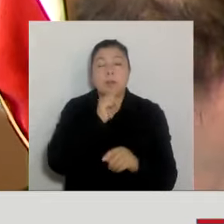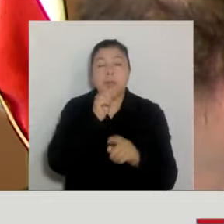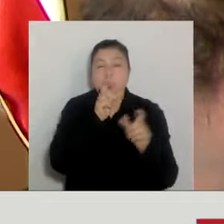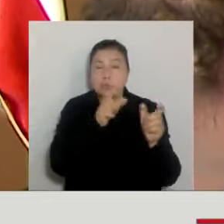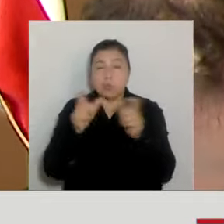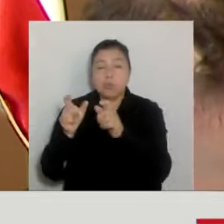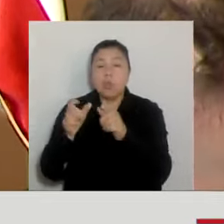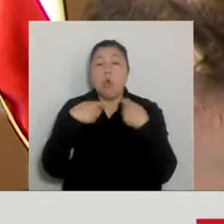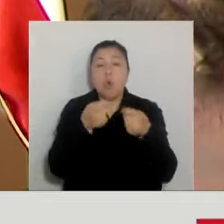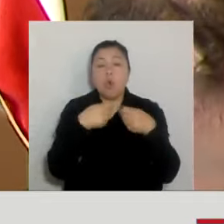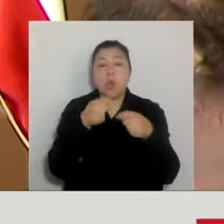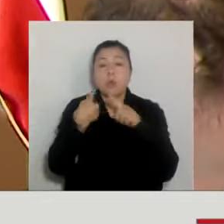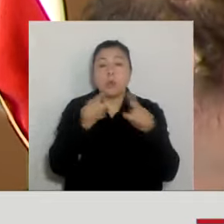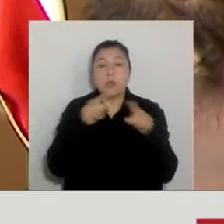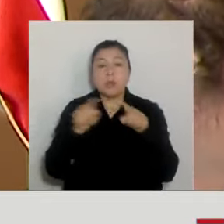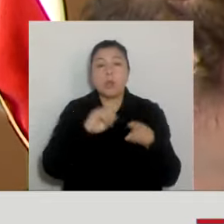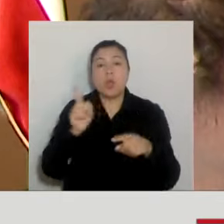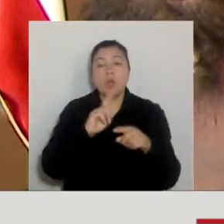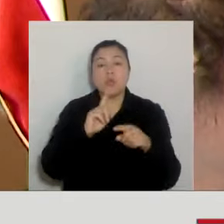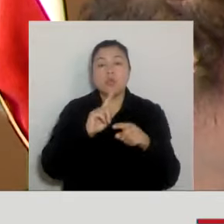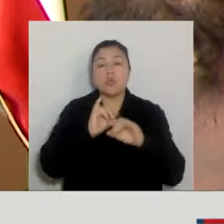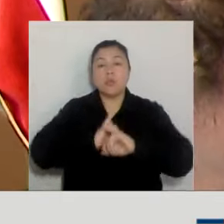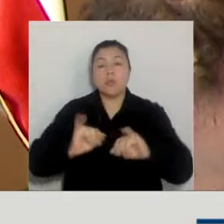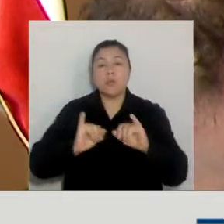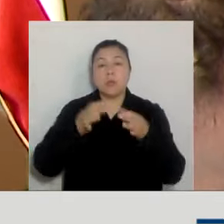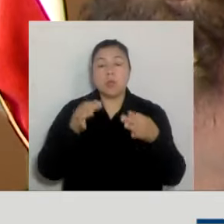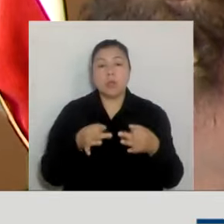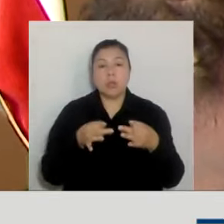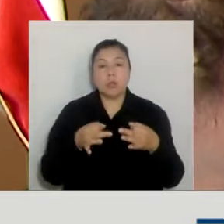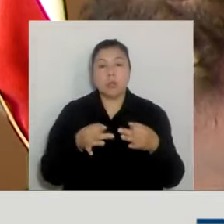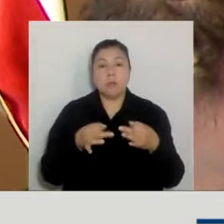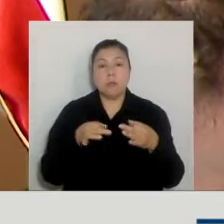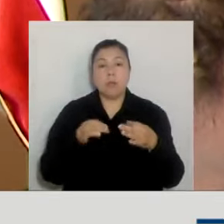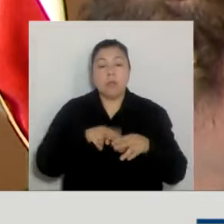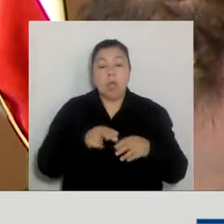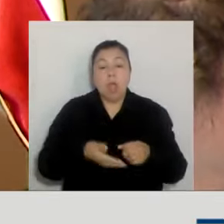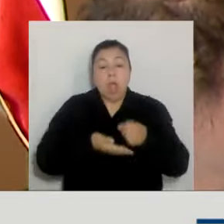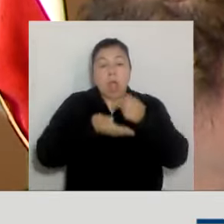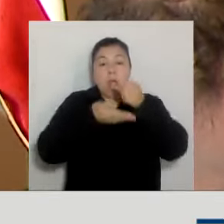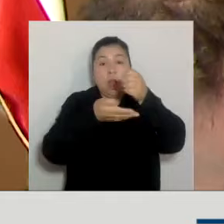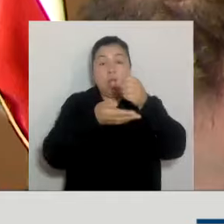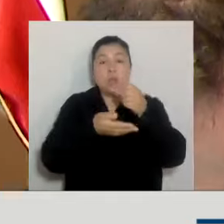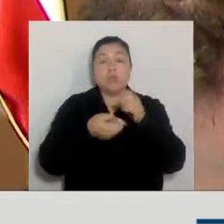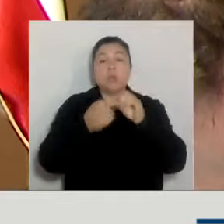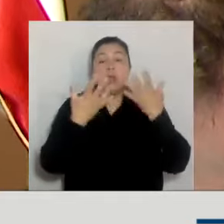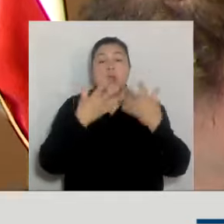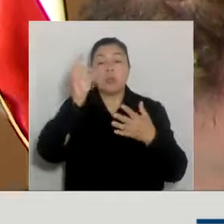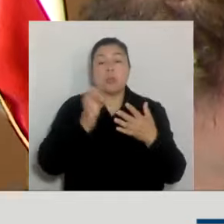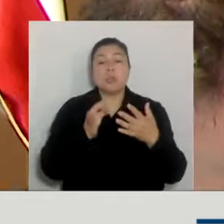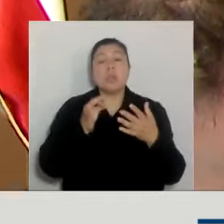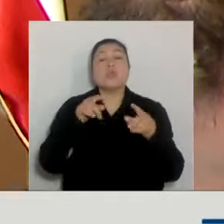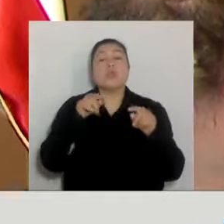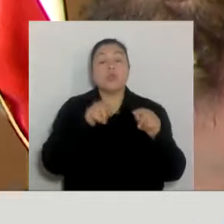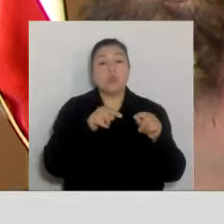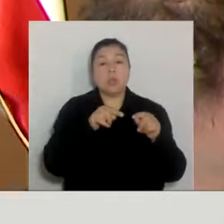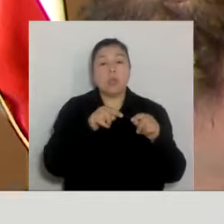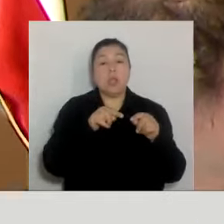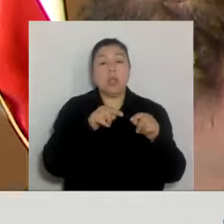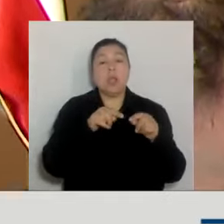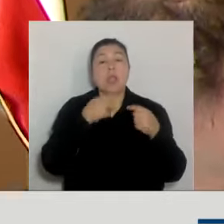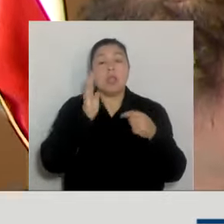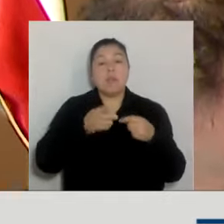gastos administrativos no son reportados correctamente estos recursos que representan cerca del 10% del producto deberían ser gestionados